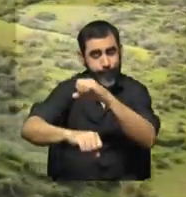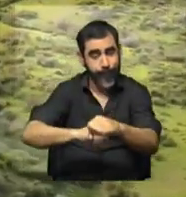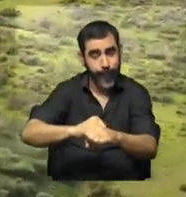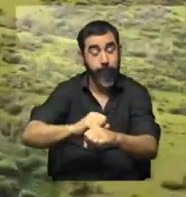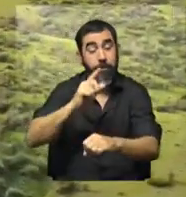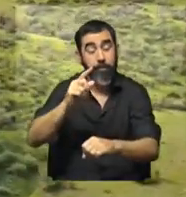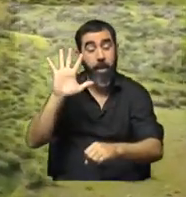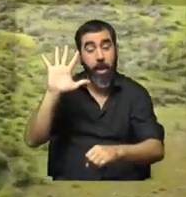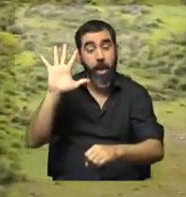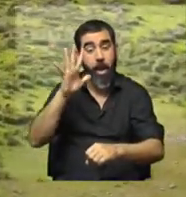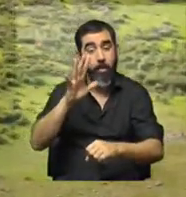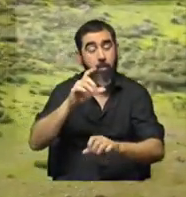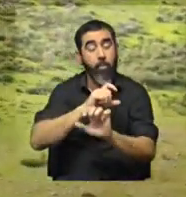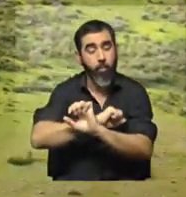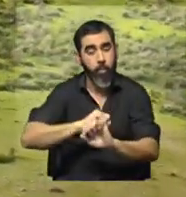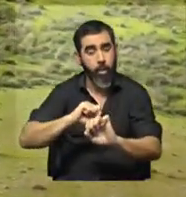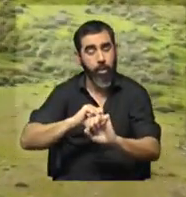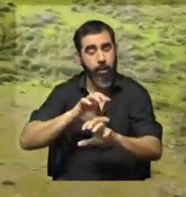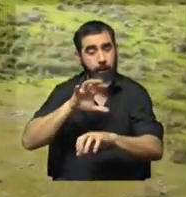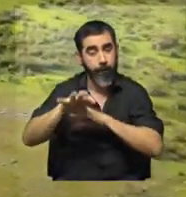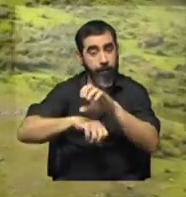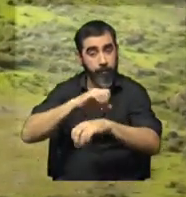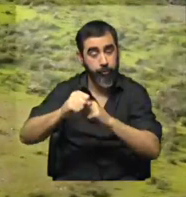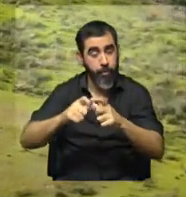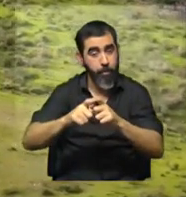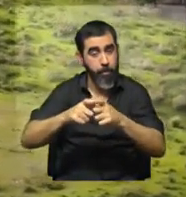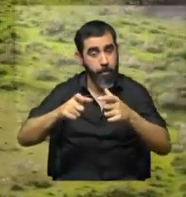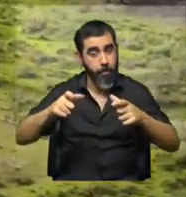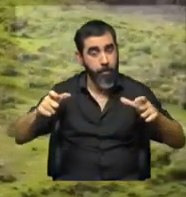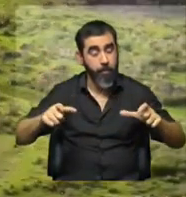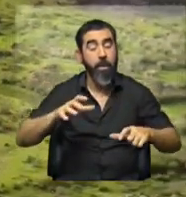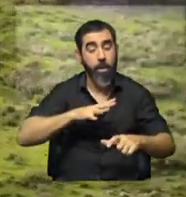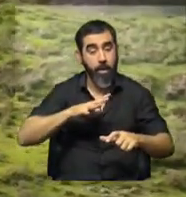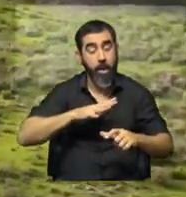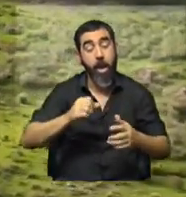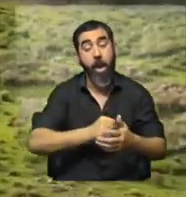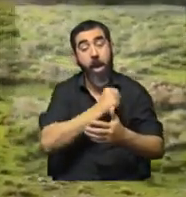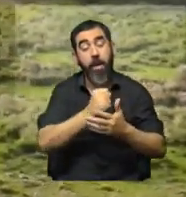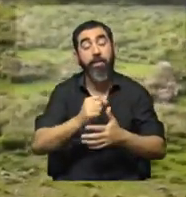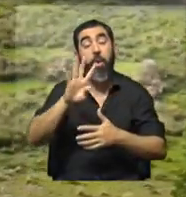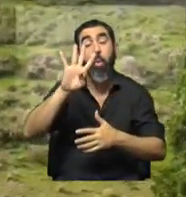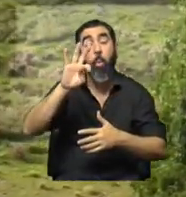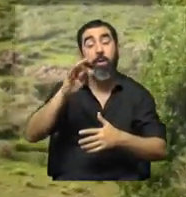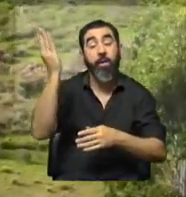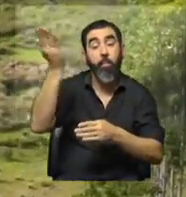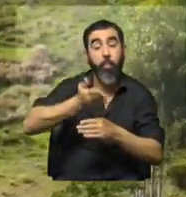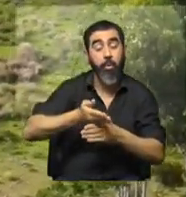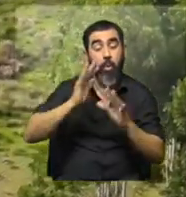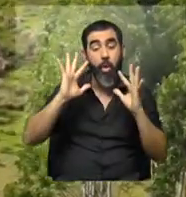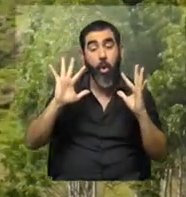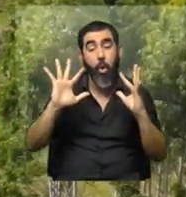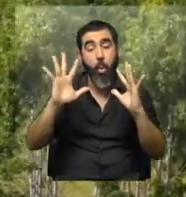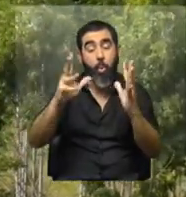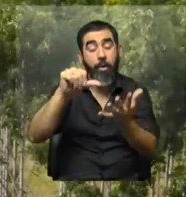trata de una especie con gran potencial invasor y se ha observado su presencia hasta en un 40% de los bosques del país.